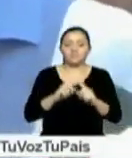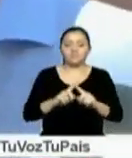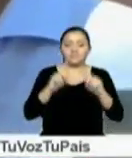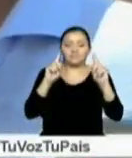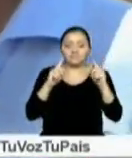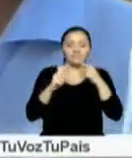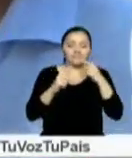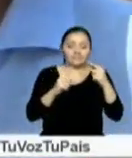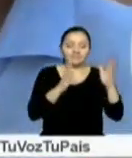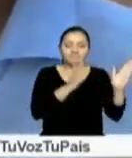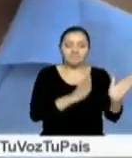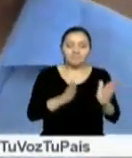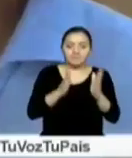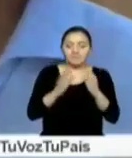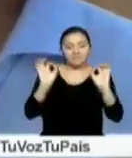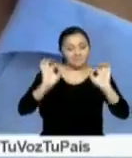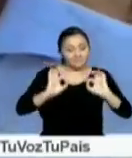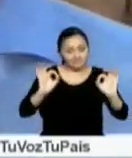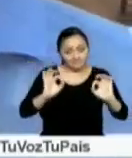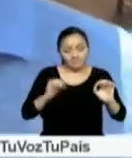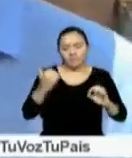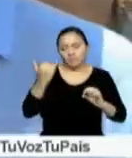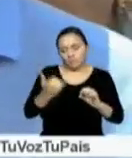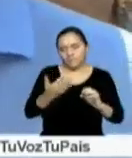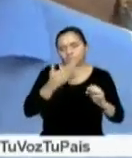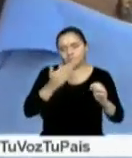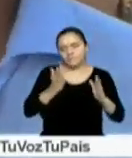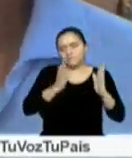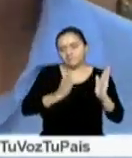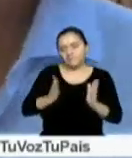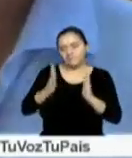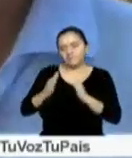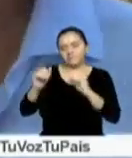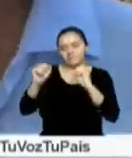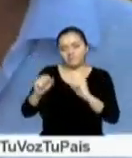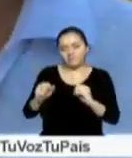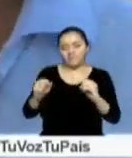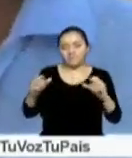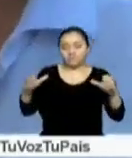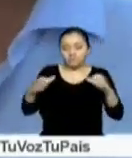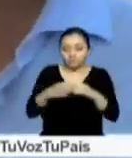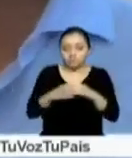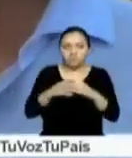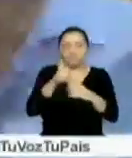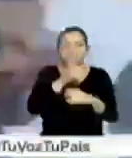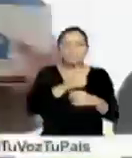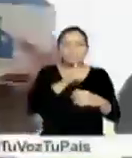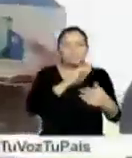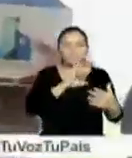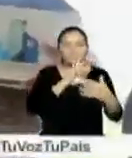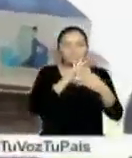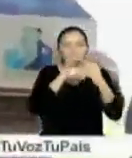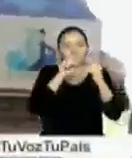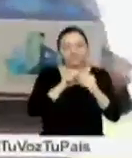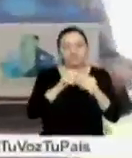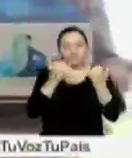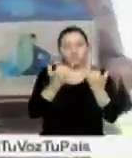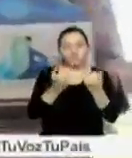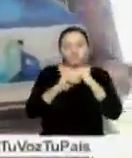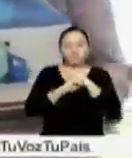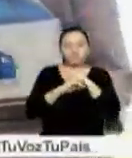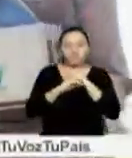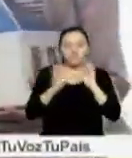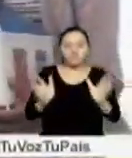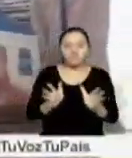falta de planificación y y y lo que hacemos nosotros planificado en este caso con el sector privado aquí hay un promotor privado hay una